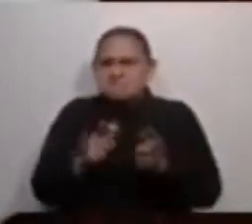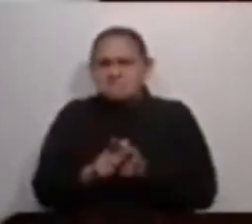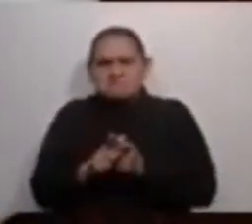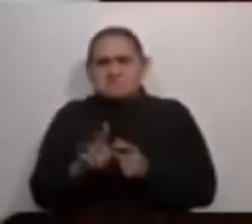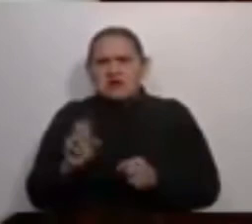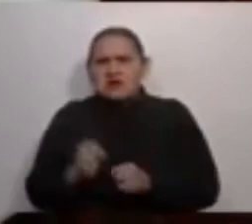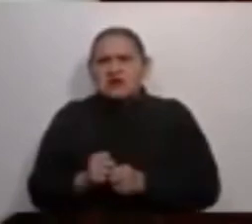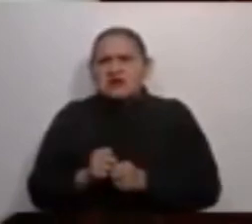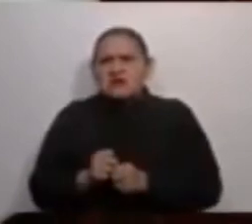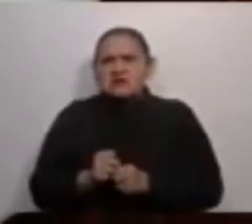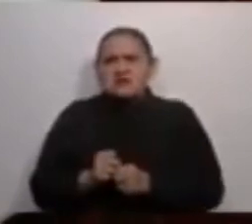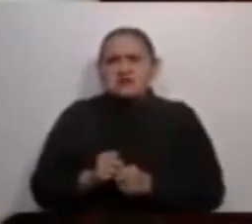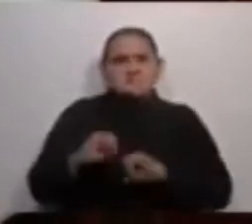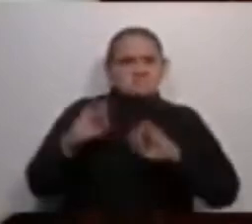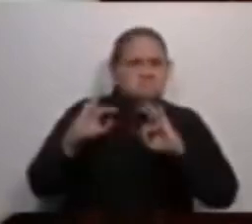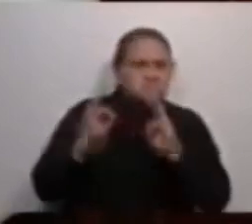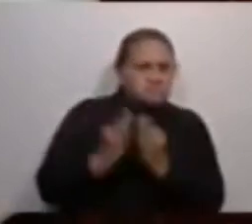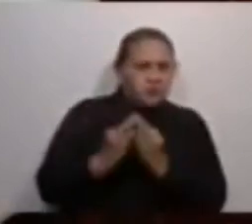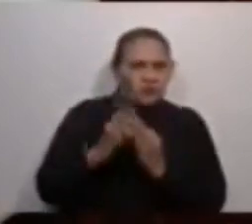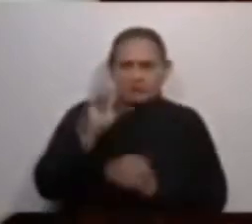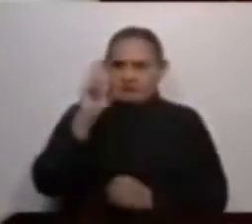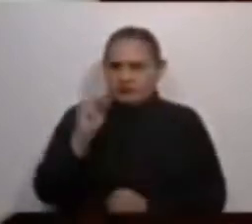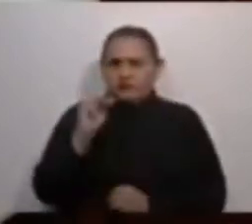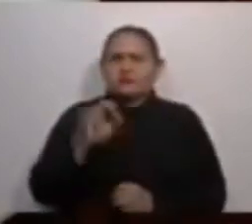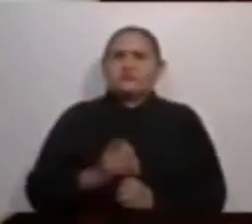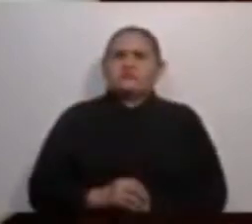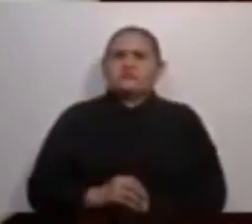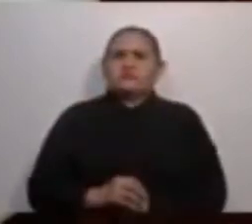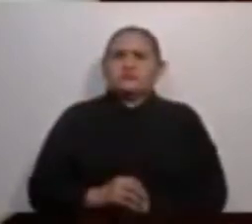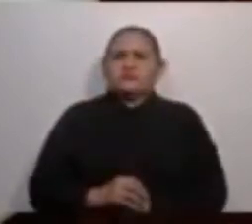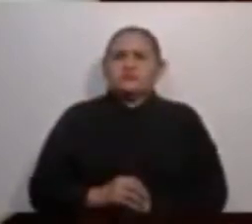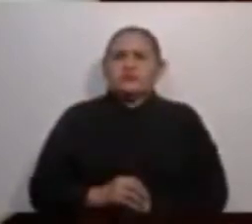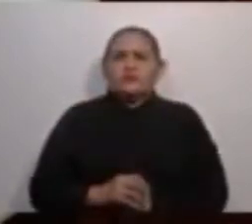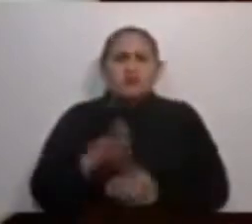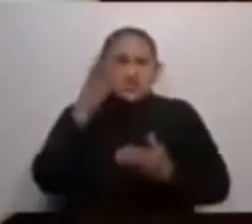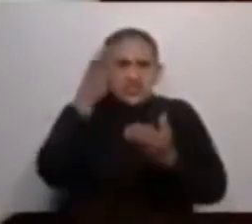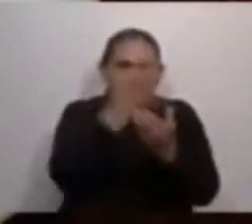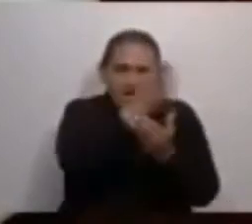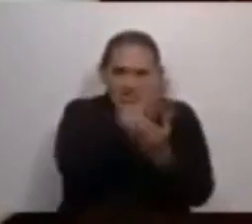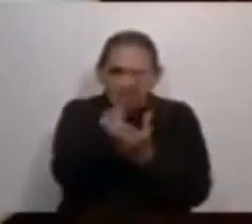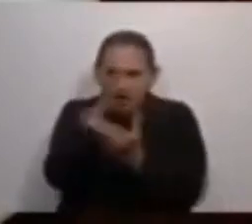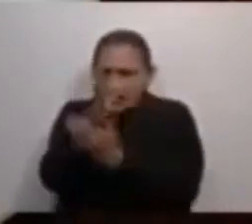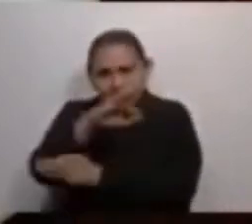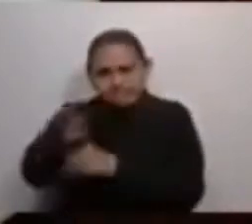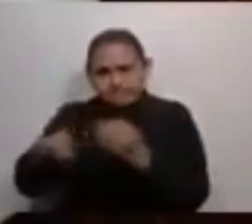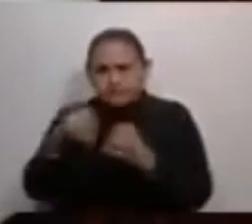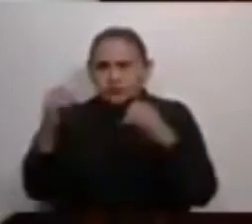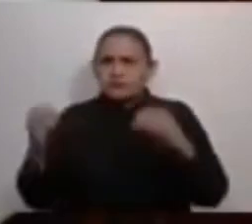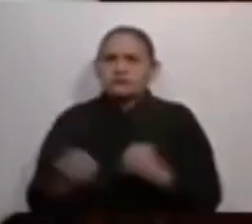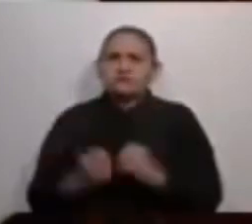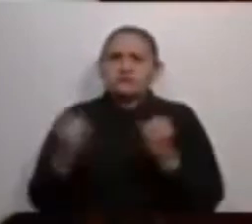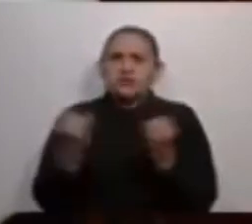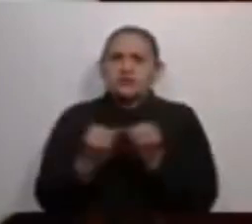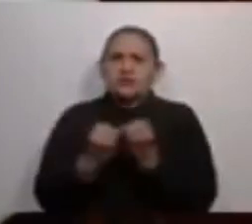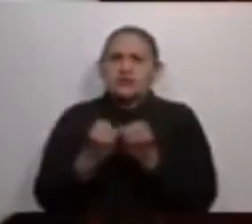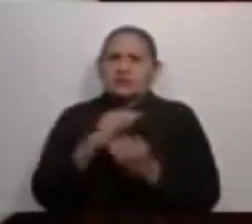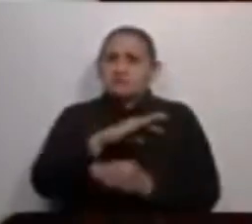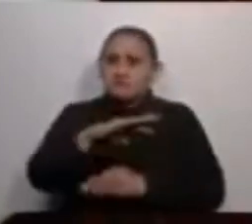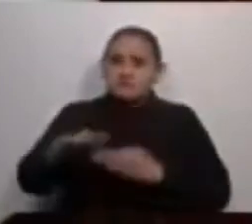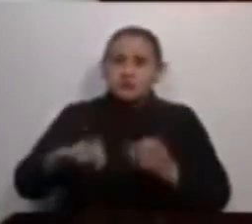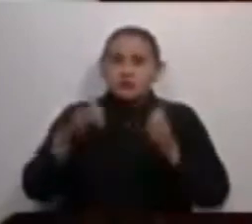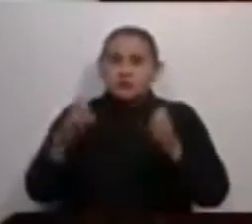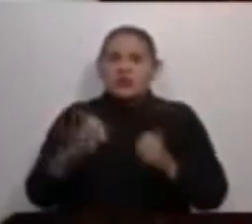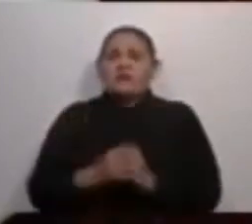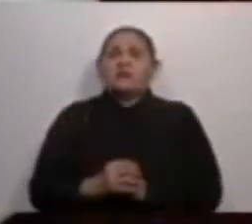ni géneros o estratos sociales, y ataca a todos por igual. Todos estamos en